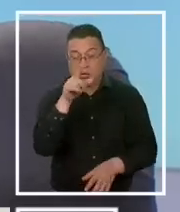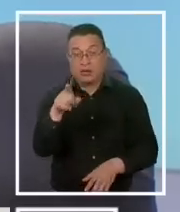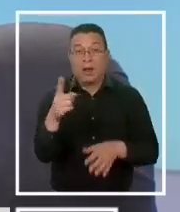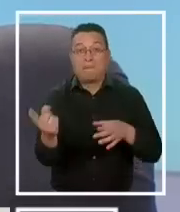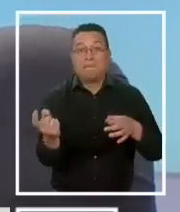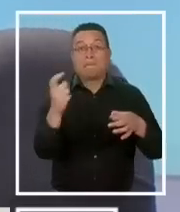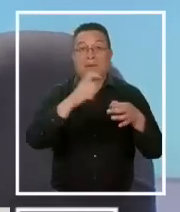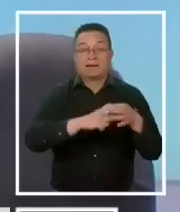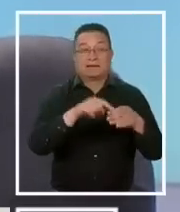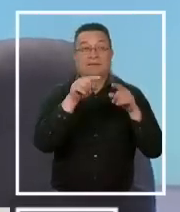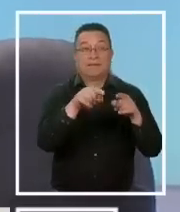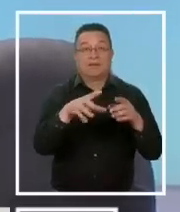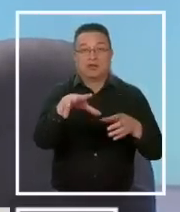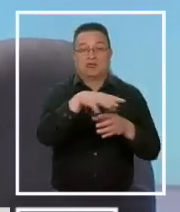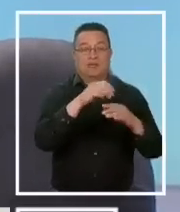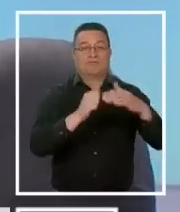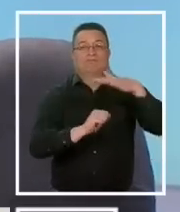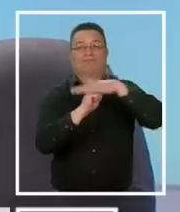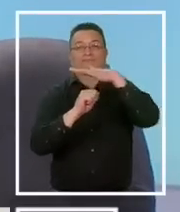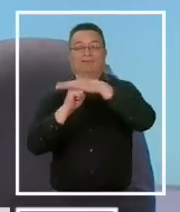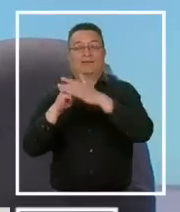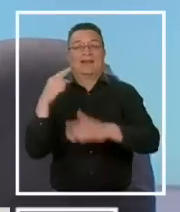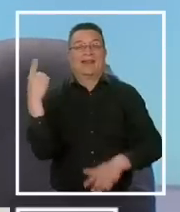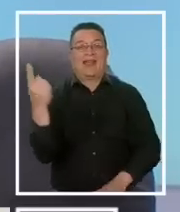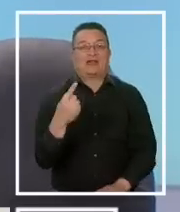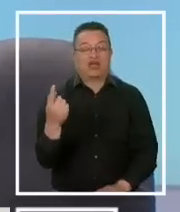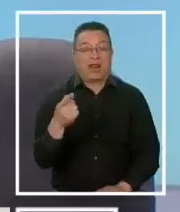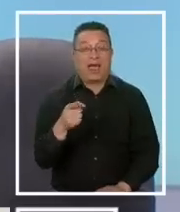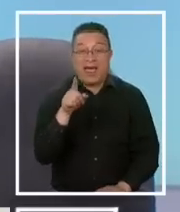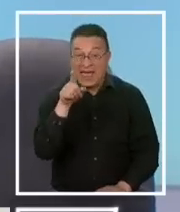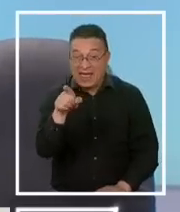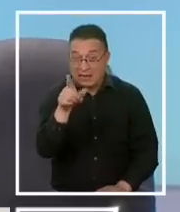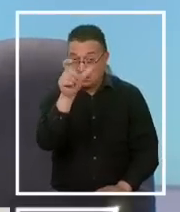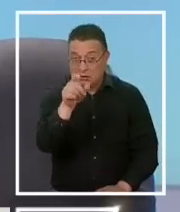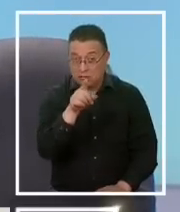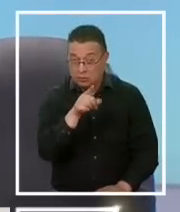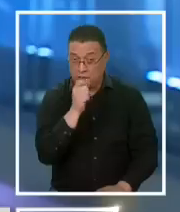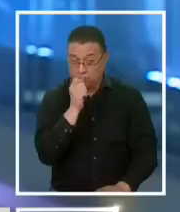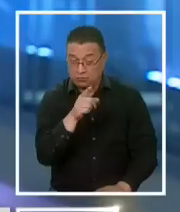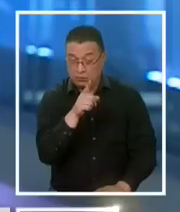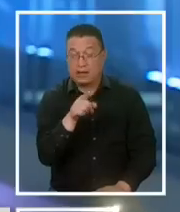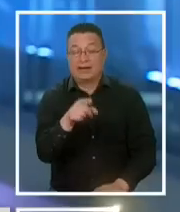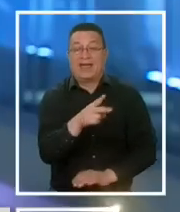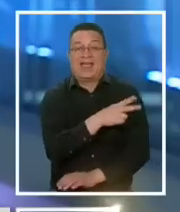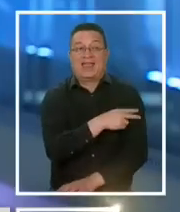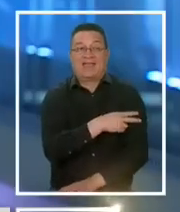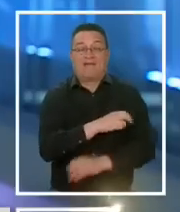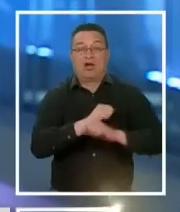a esas cúpula de la fiscalía nacional a ella usted apuntando